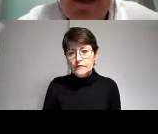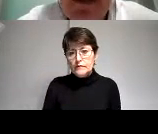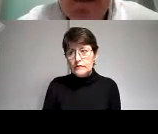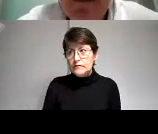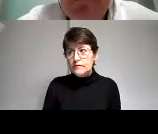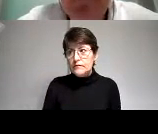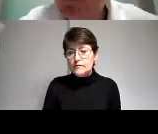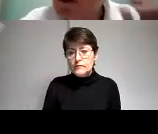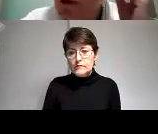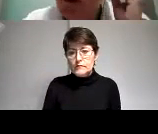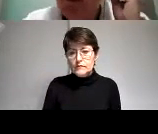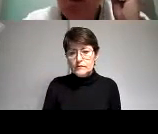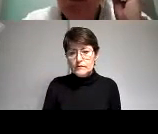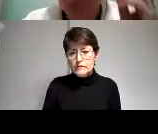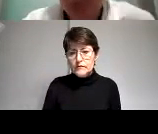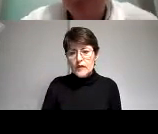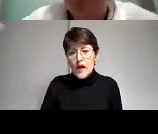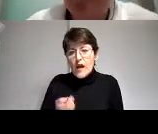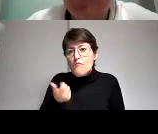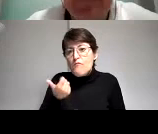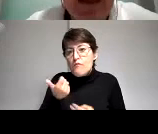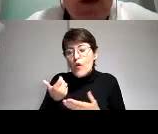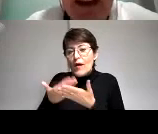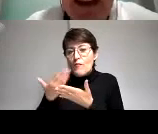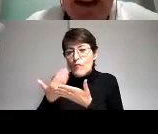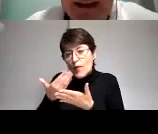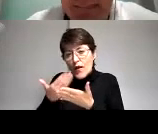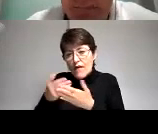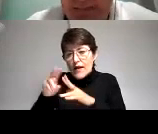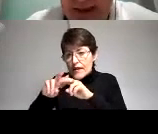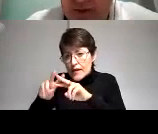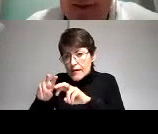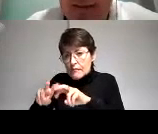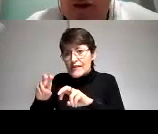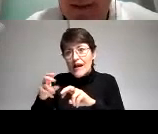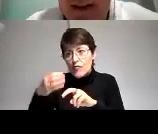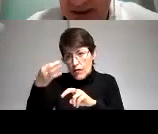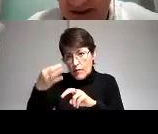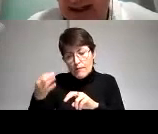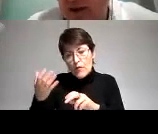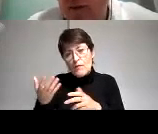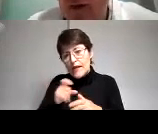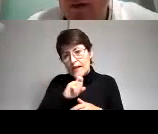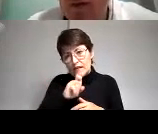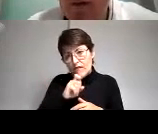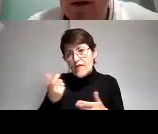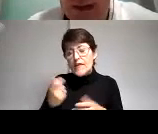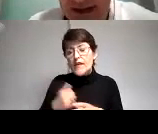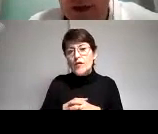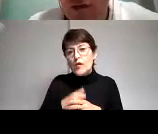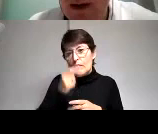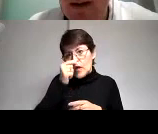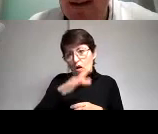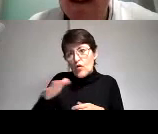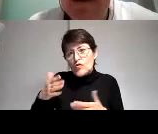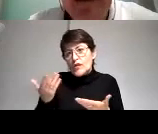encontrar muy poquitos estudios, porque éticamente conseguir un permiso para experimentar con